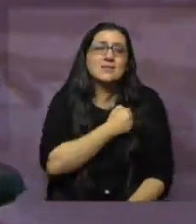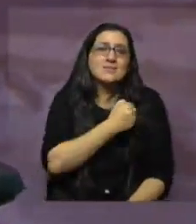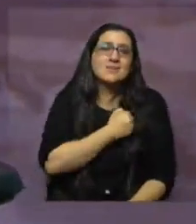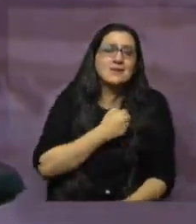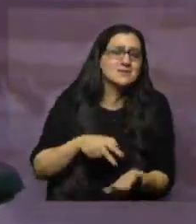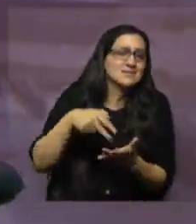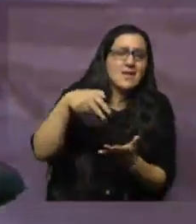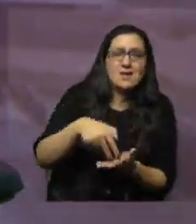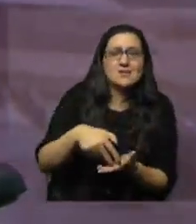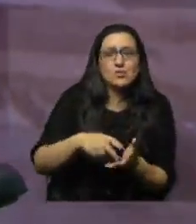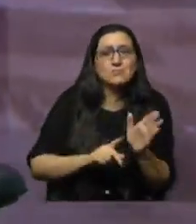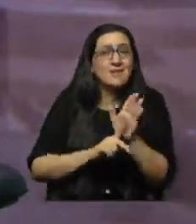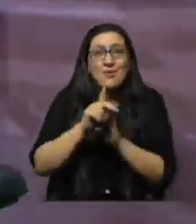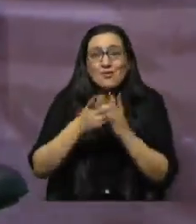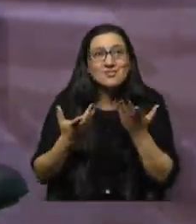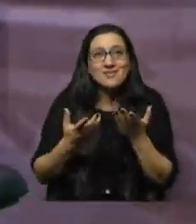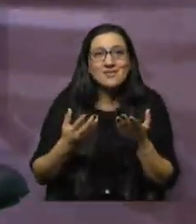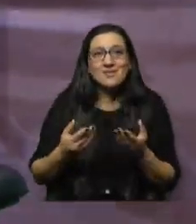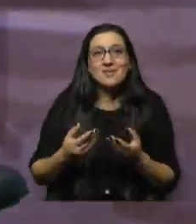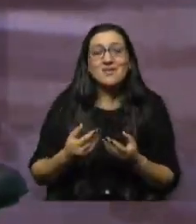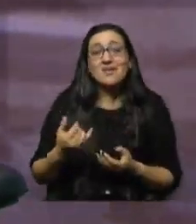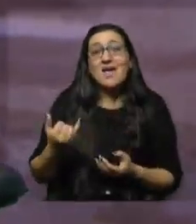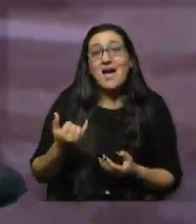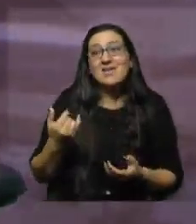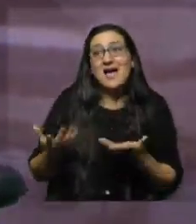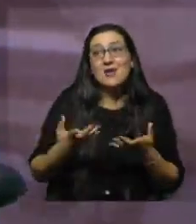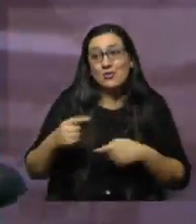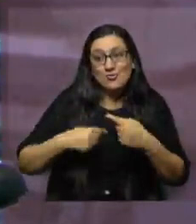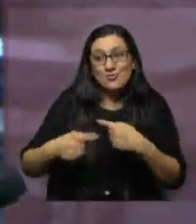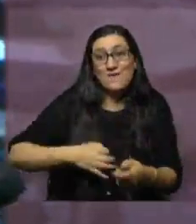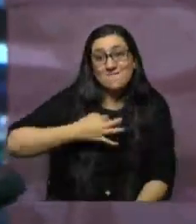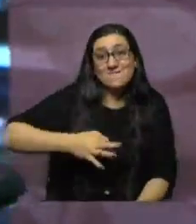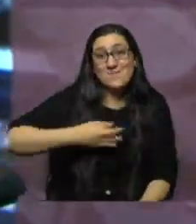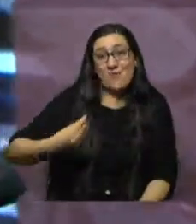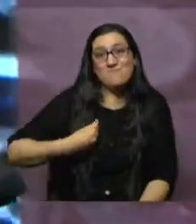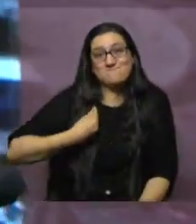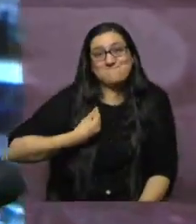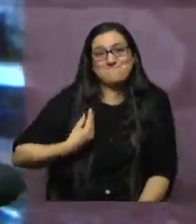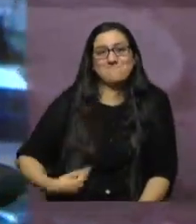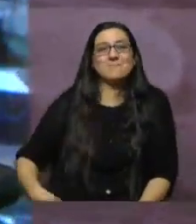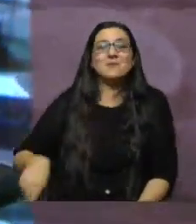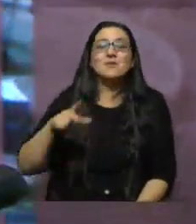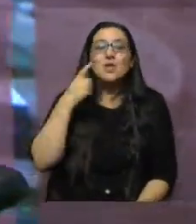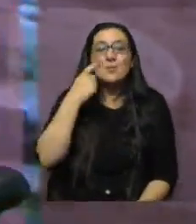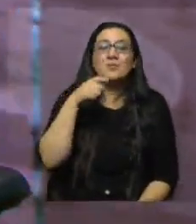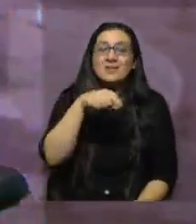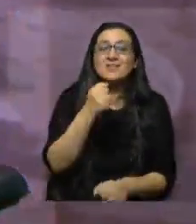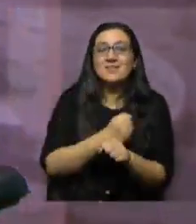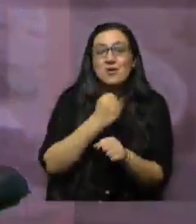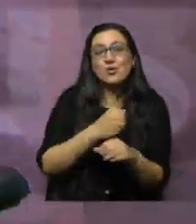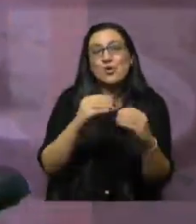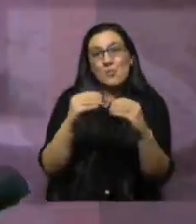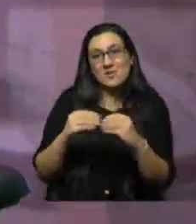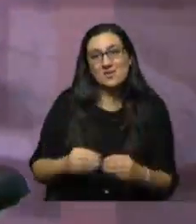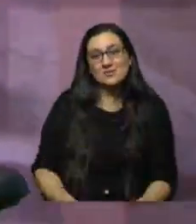frontera del norte también. Hay algo que sigue vivo, como dice la canción, y que lo vemos en estas imágenes, este trabajo de nuestros compañeros en la